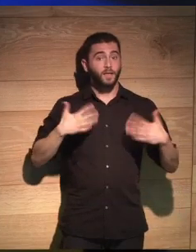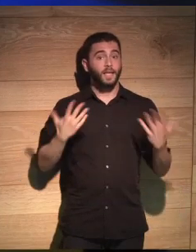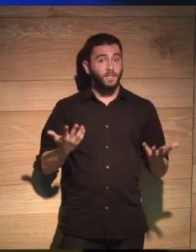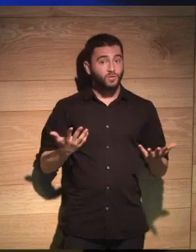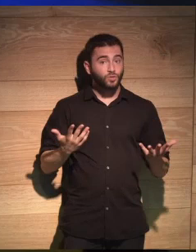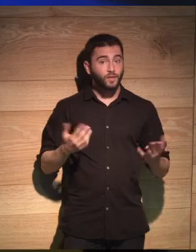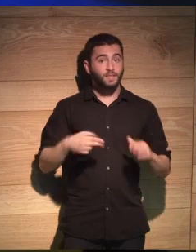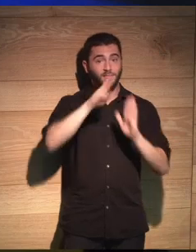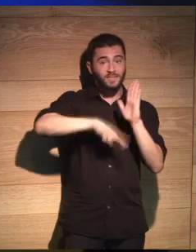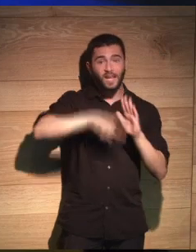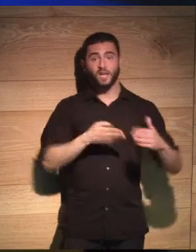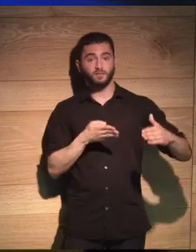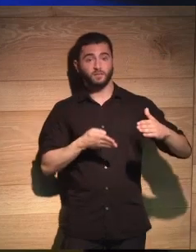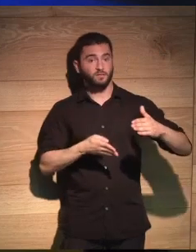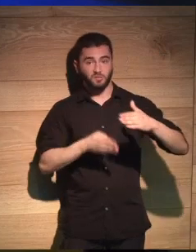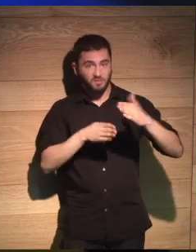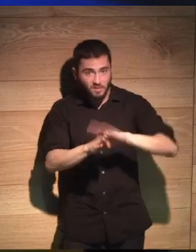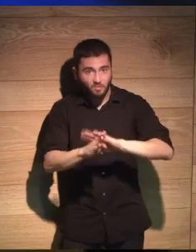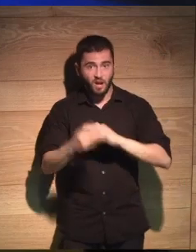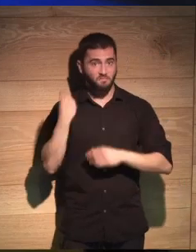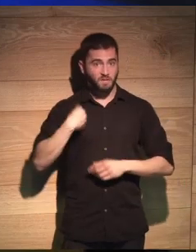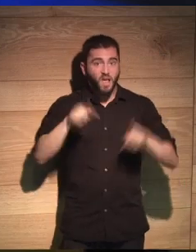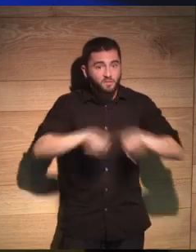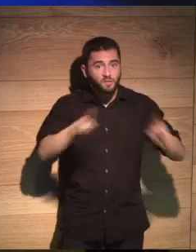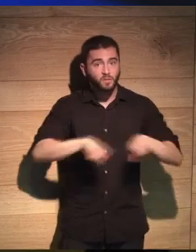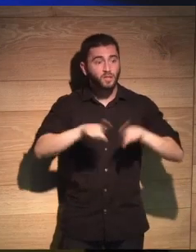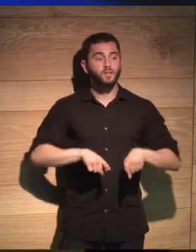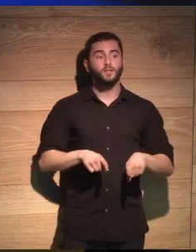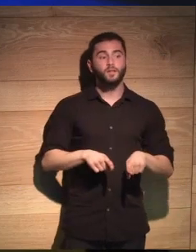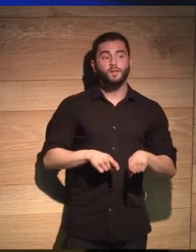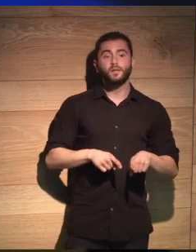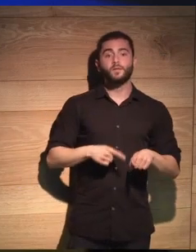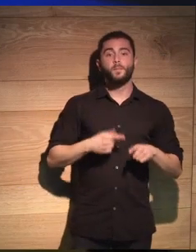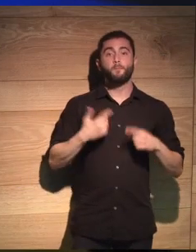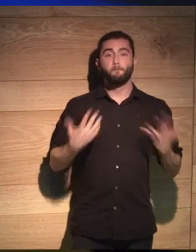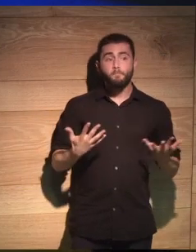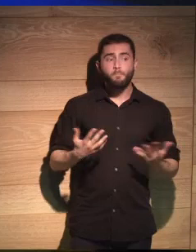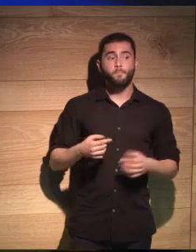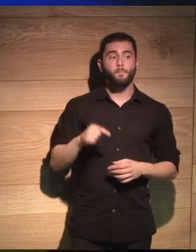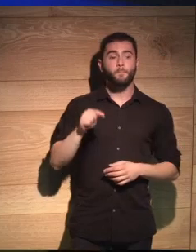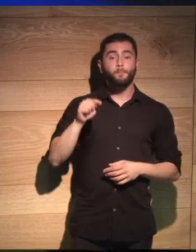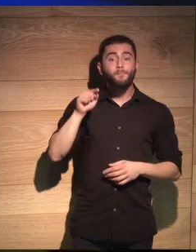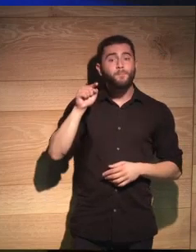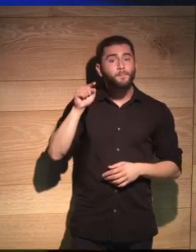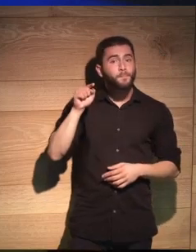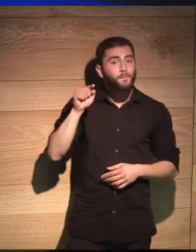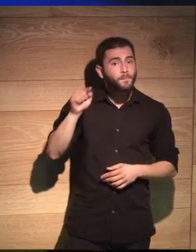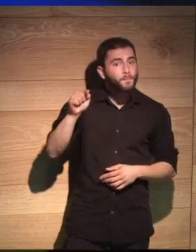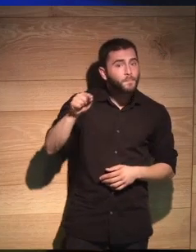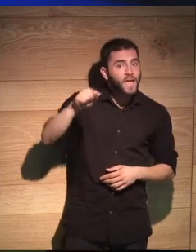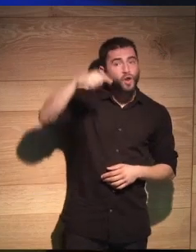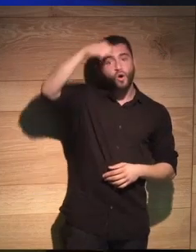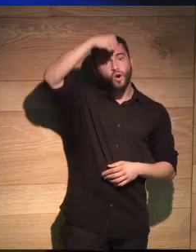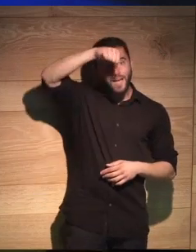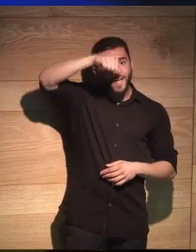con las mismas reglas que había puesto Arturo contra su propia voluntad, pero él no era capaz de cambiar las